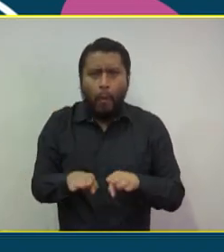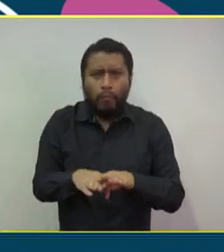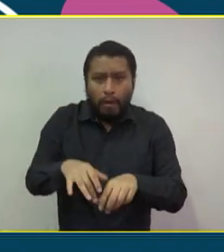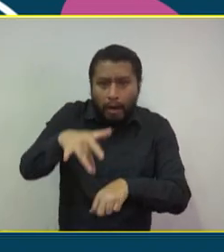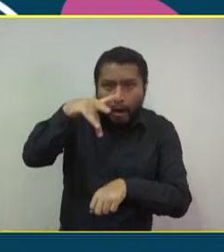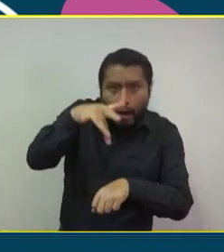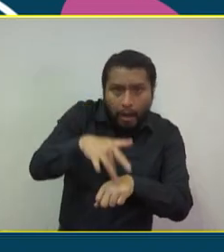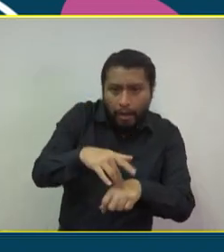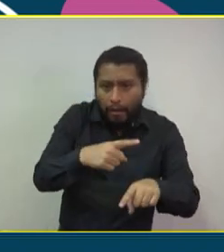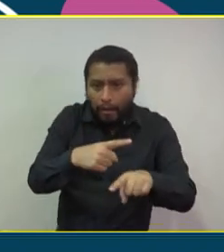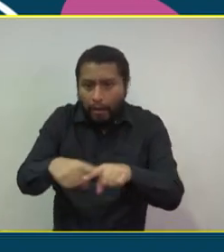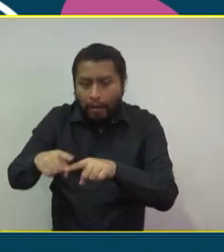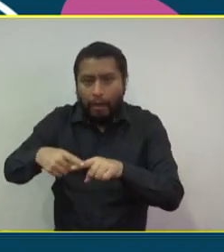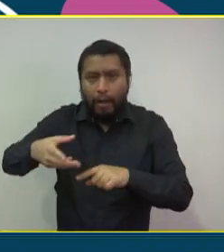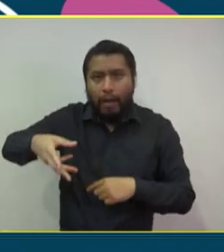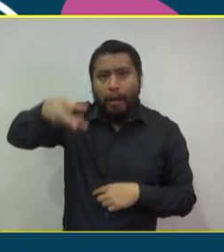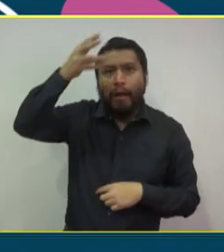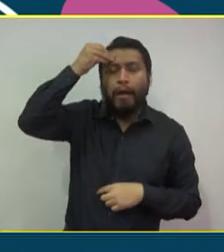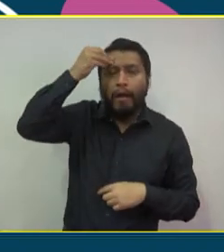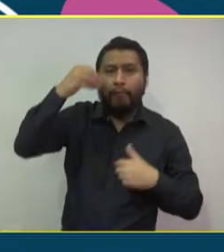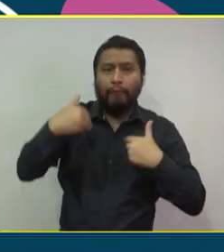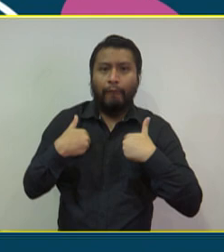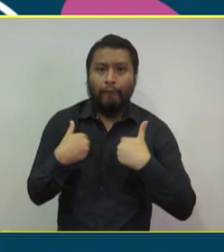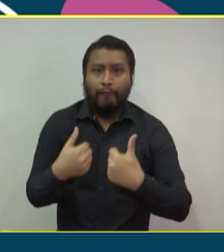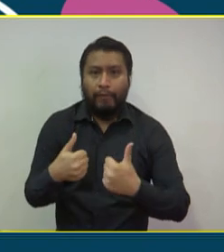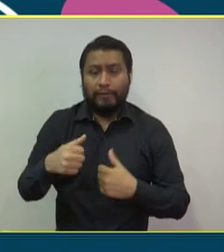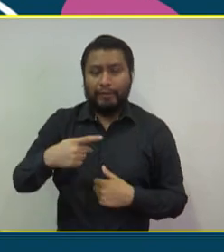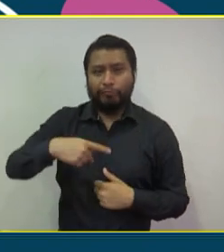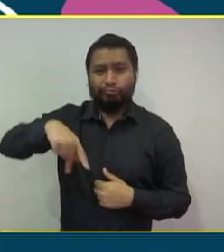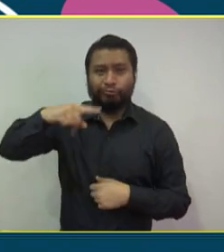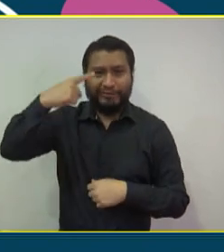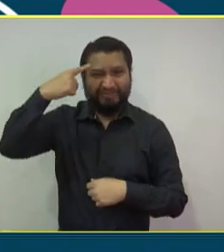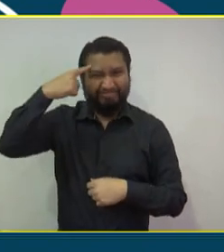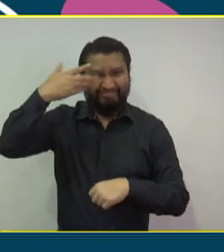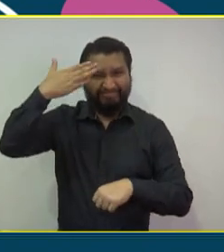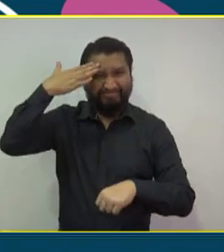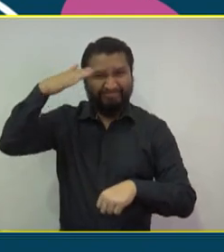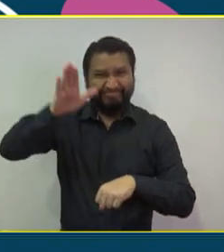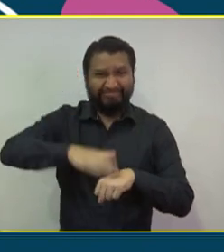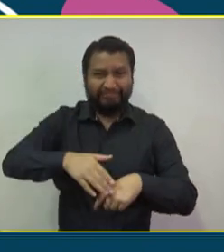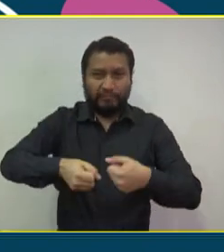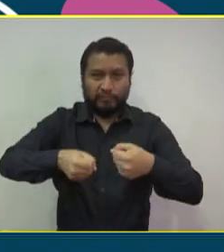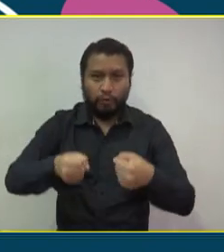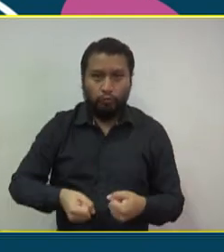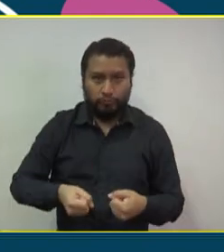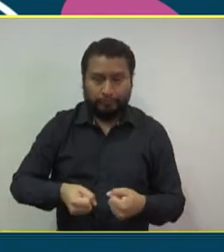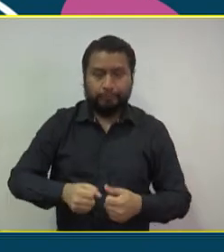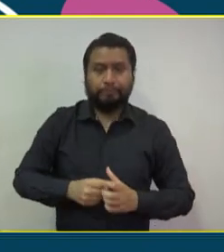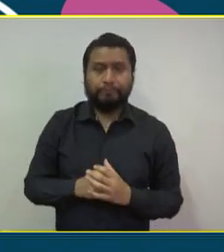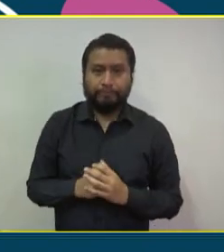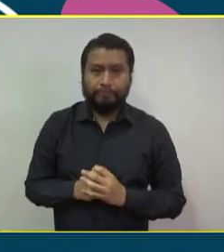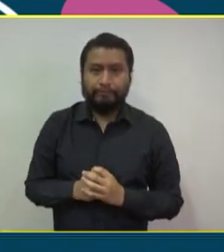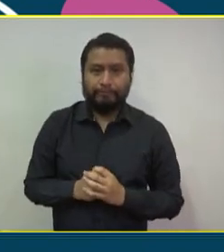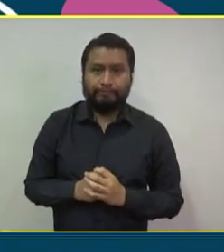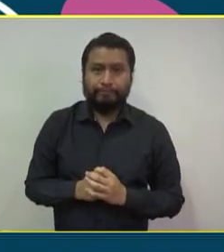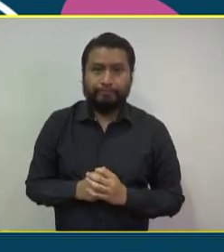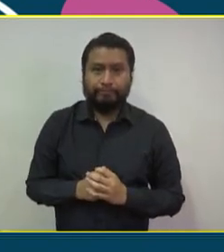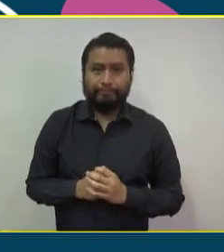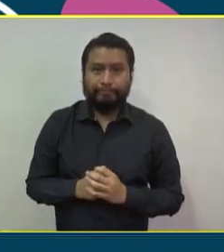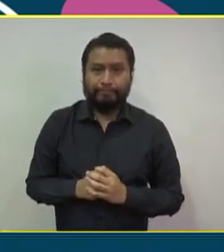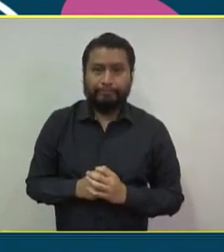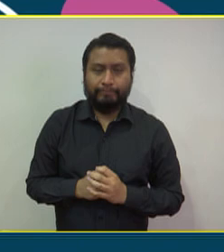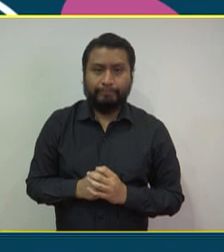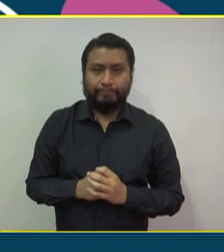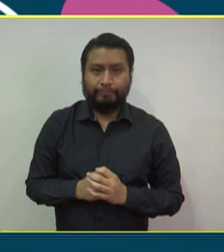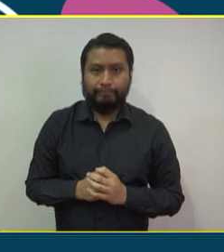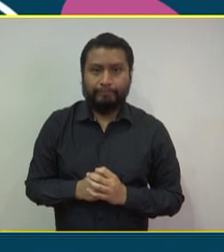puedan generar un conocimiento que de verdad quede grabado en sus memorias. No le cambies.